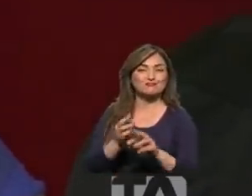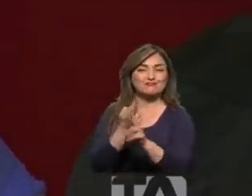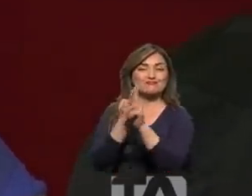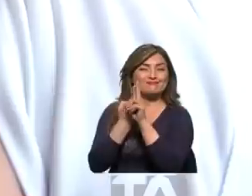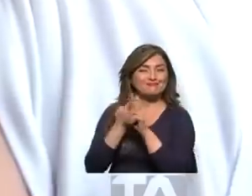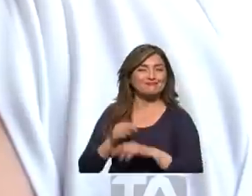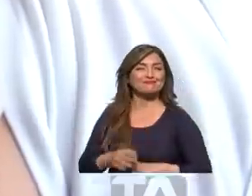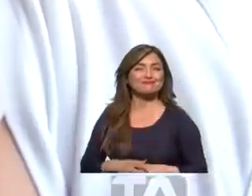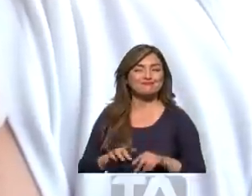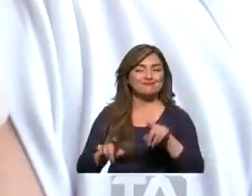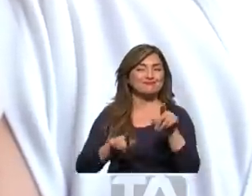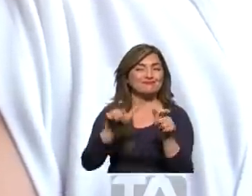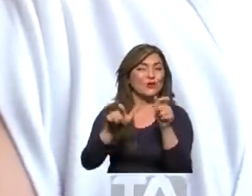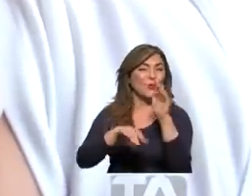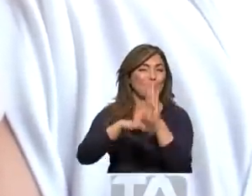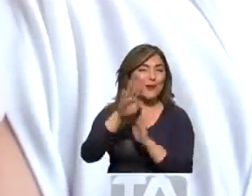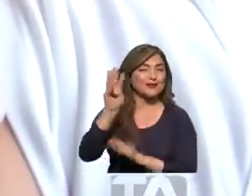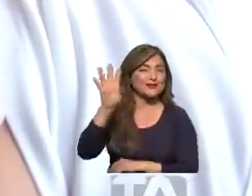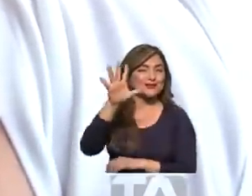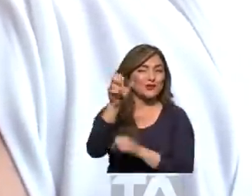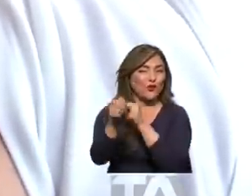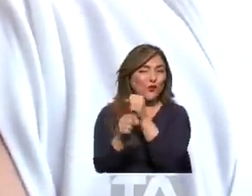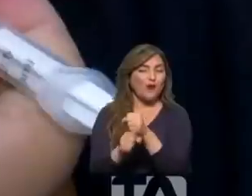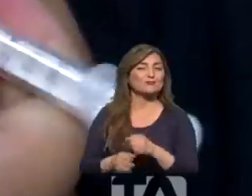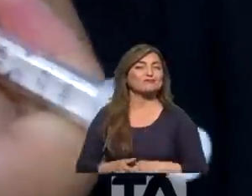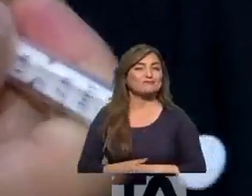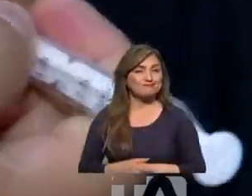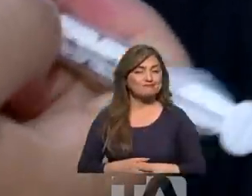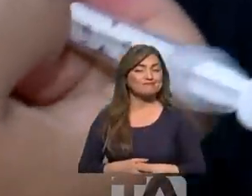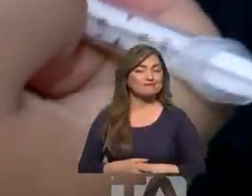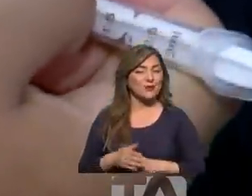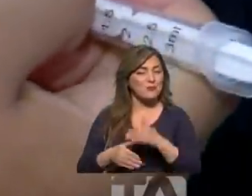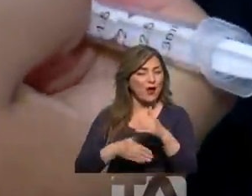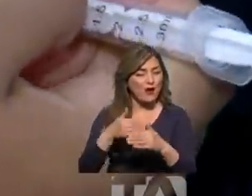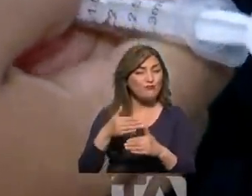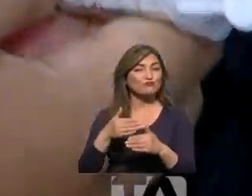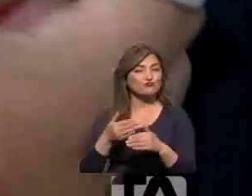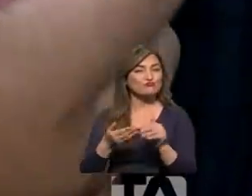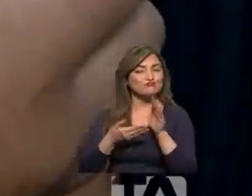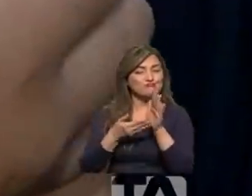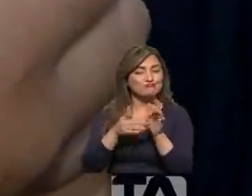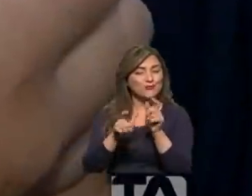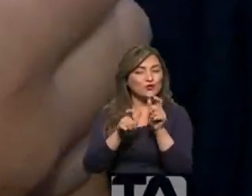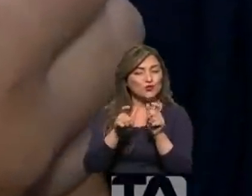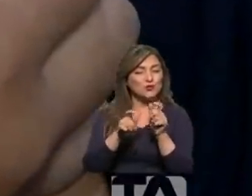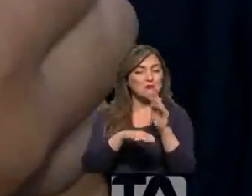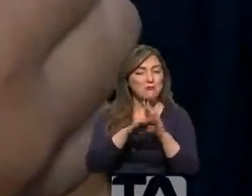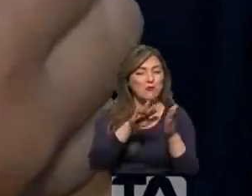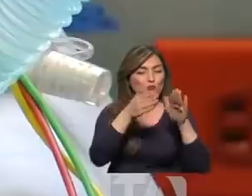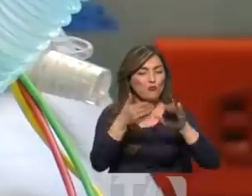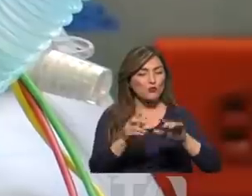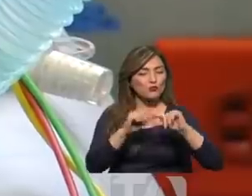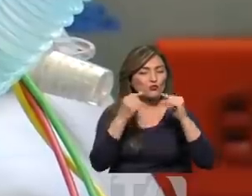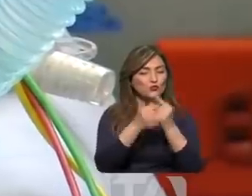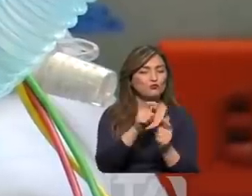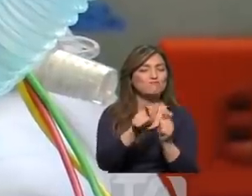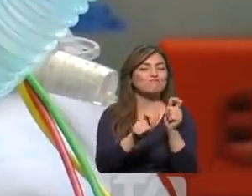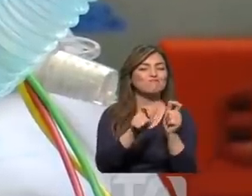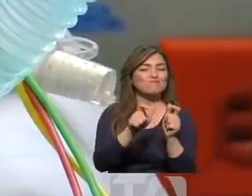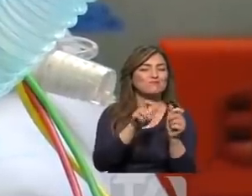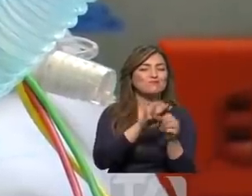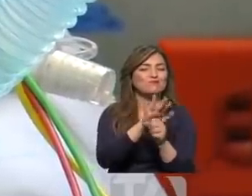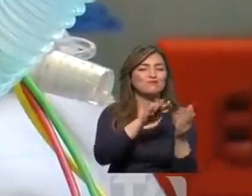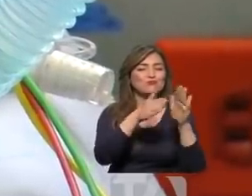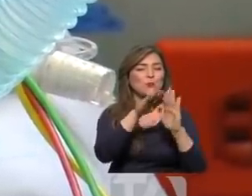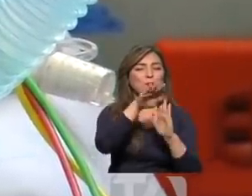Hay poblaciones que tienen más de 65 años que cada vez la proporción de gente que fallece por COVID en este grupo etario es